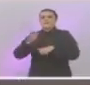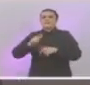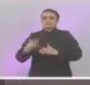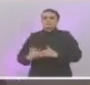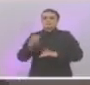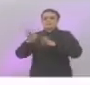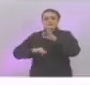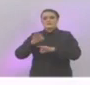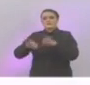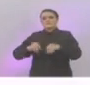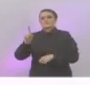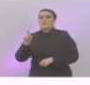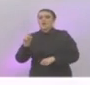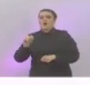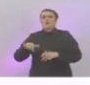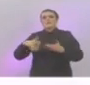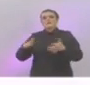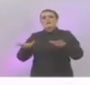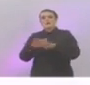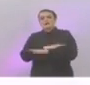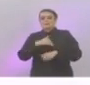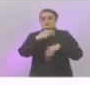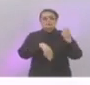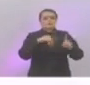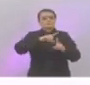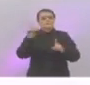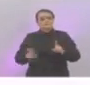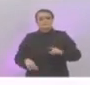capacidad de tratamiento de aguas residuales de todo el país.